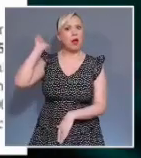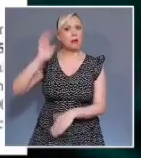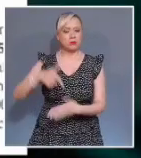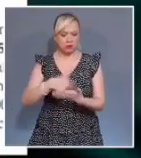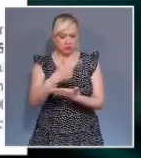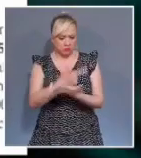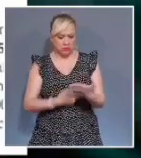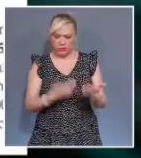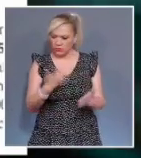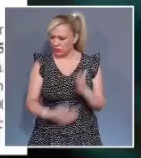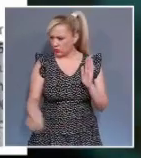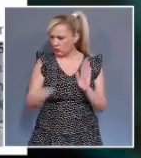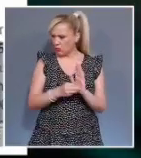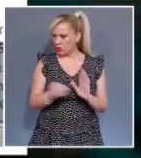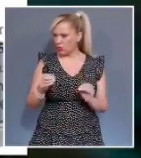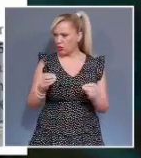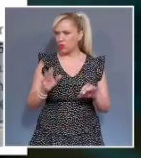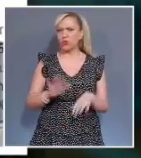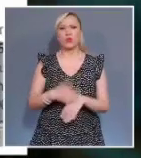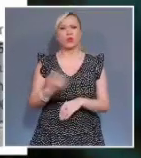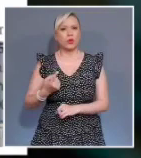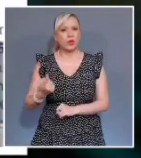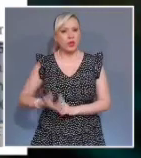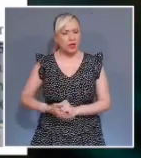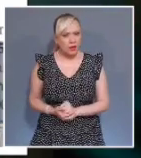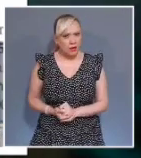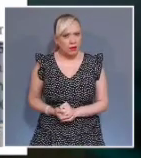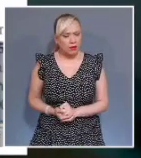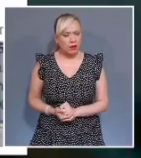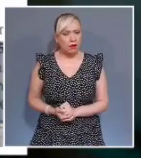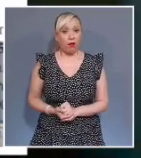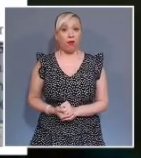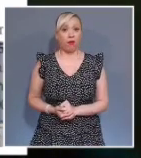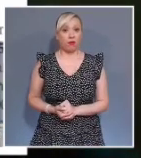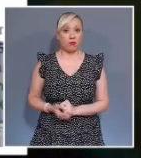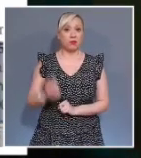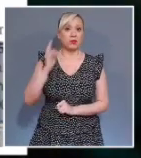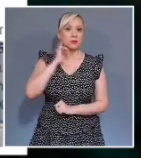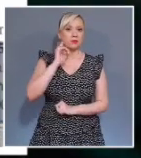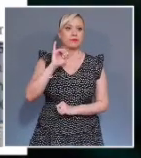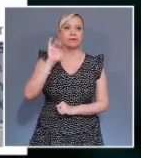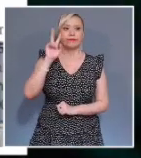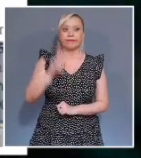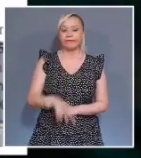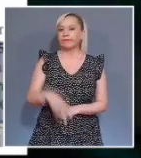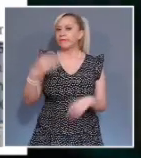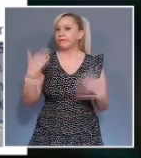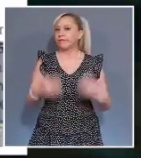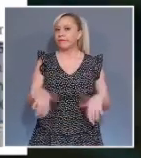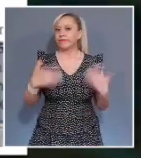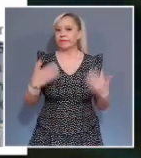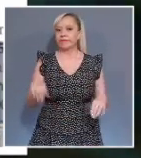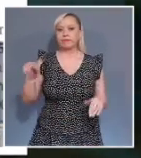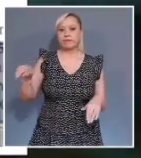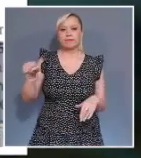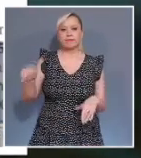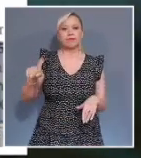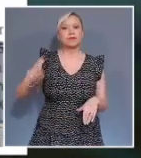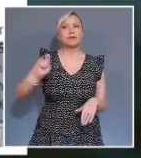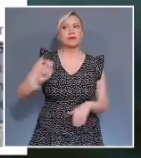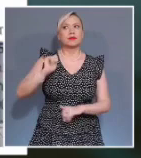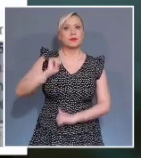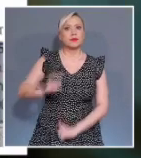incluye las concesiones mineras emitidas durante el presente sexenio, pese a un compromiso gubernamental durante la